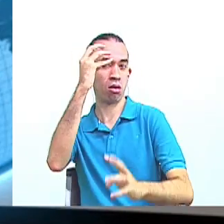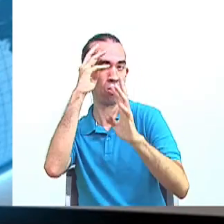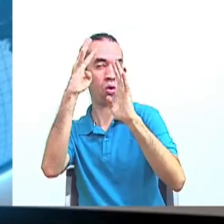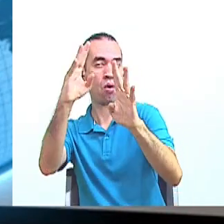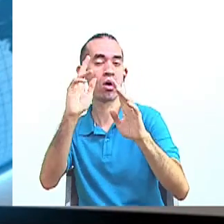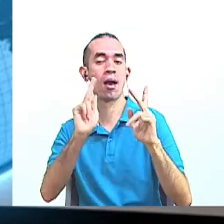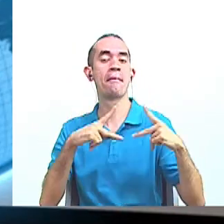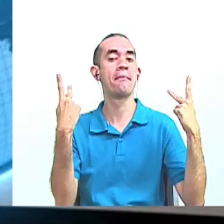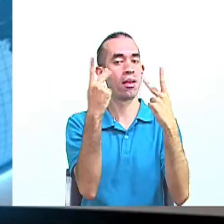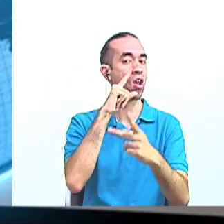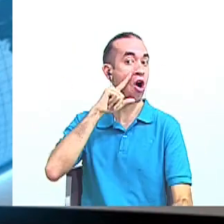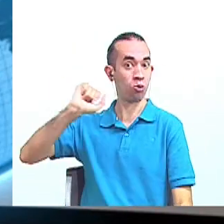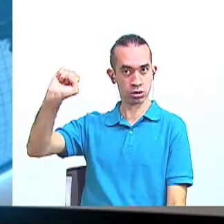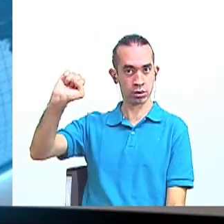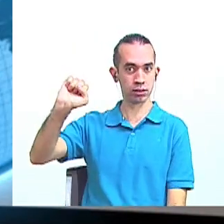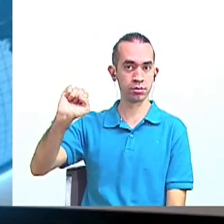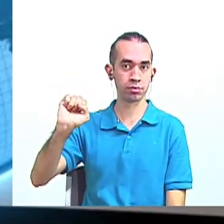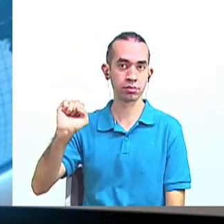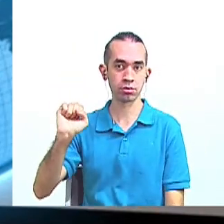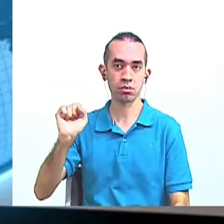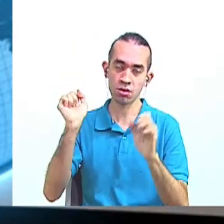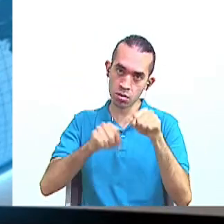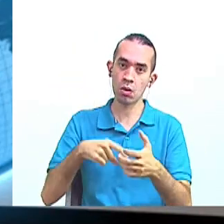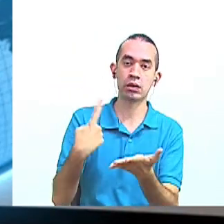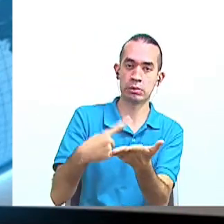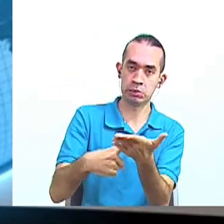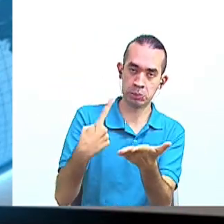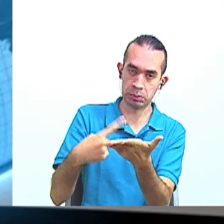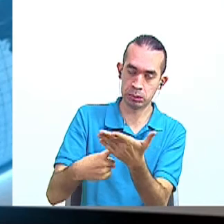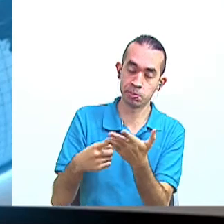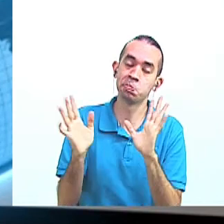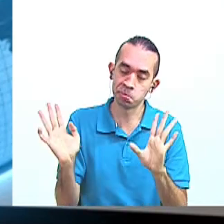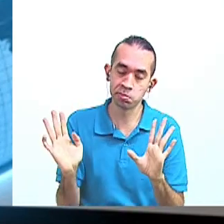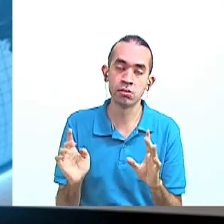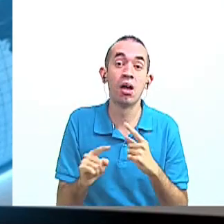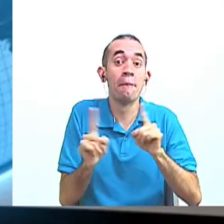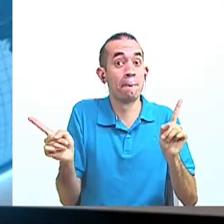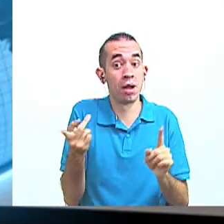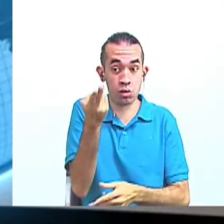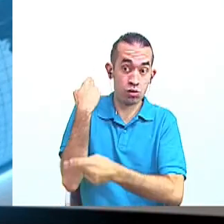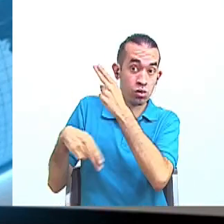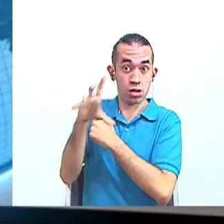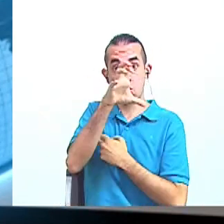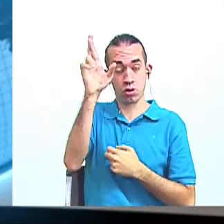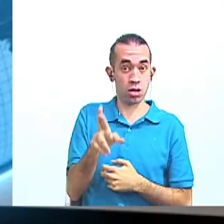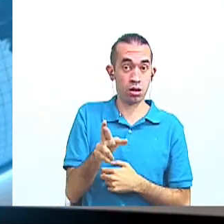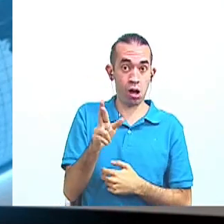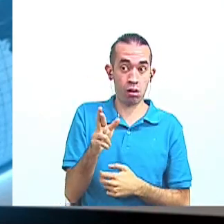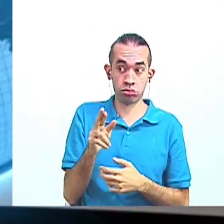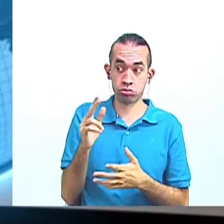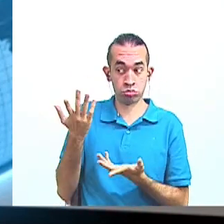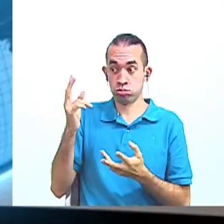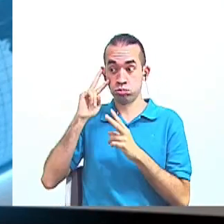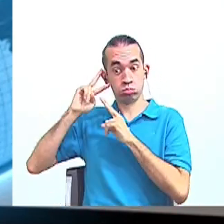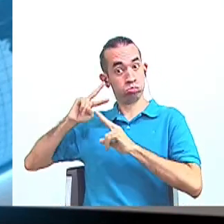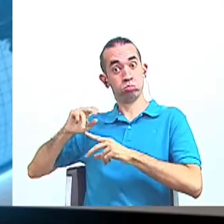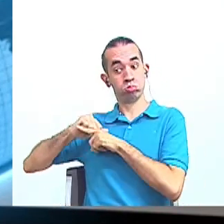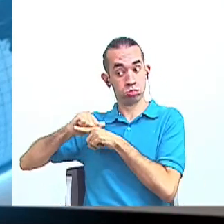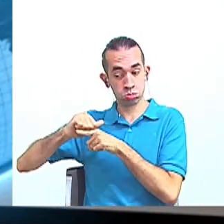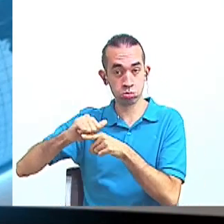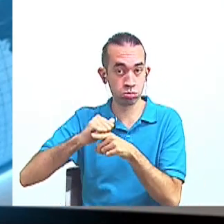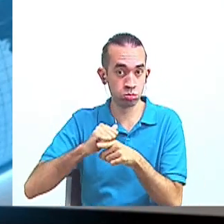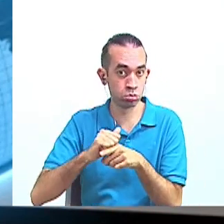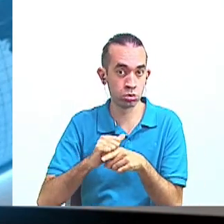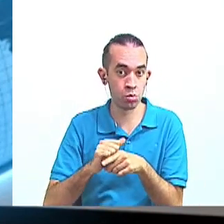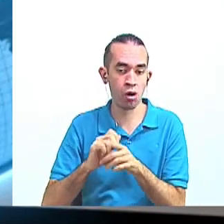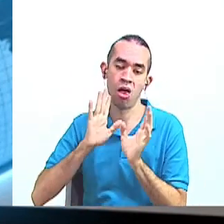Partido Comunista puede tener y ser motivo de discusión. Sin embargo, en la historia de Costa Rica, como lo estamos repasando hoy, es